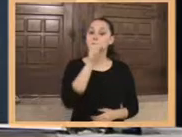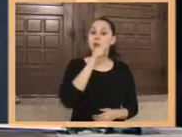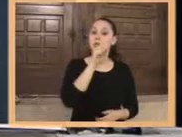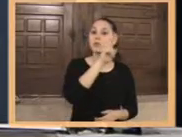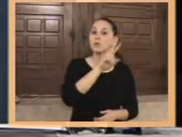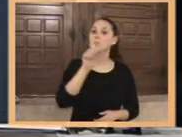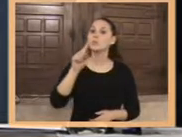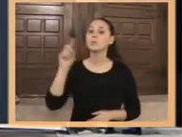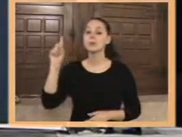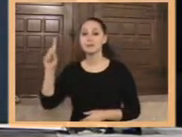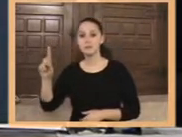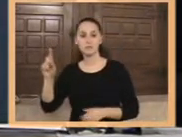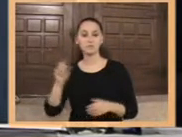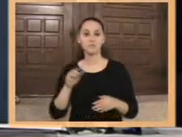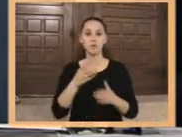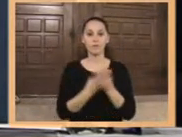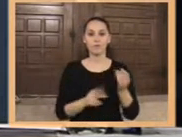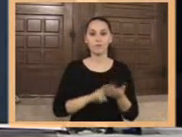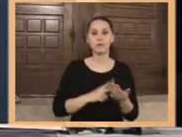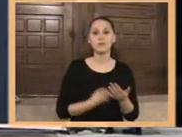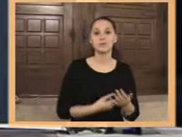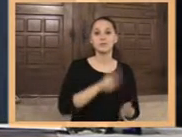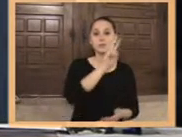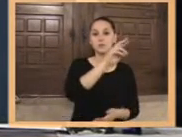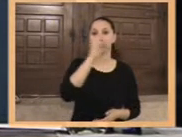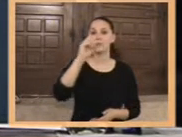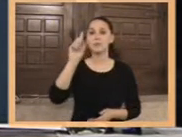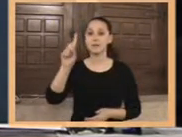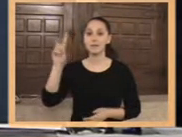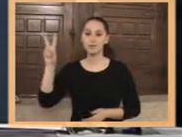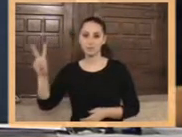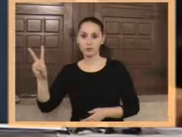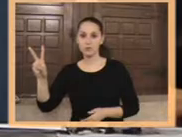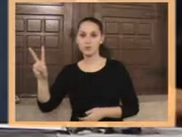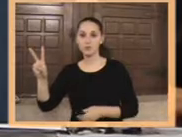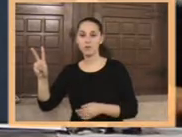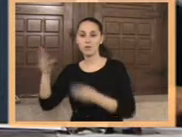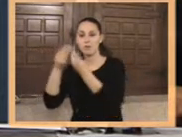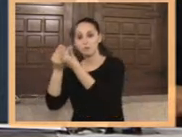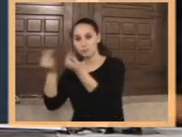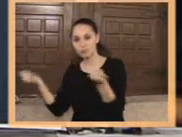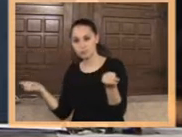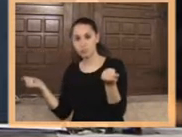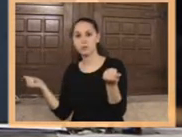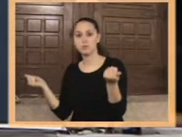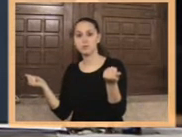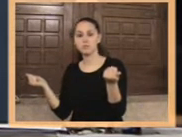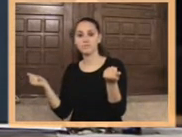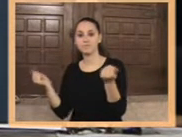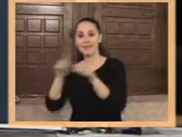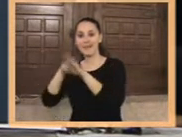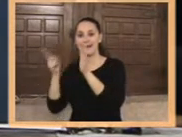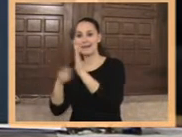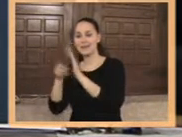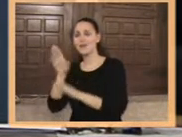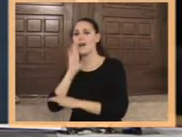señor Monago suprimió esta disposición duodécima de la citada Ley 2/2008 de Patrimonio,